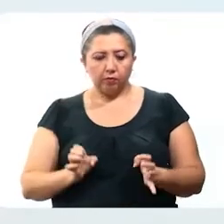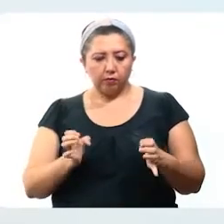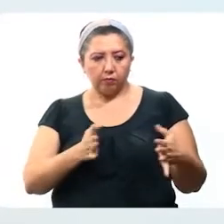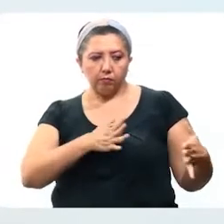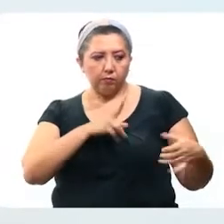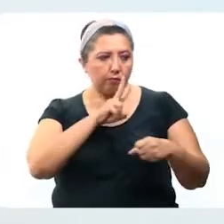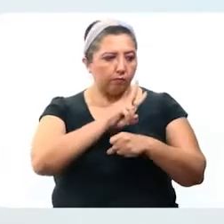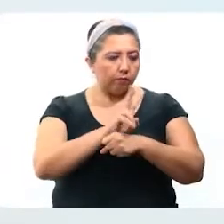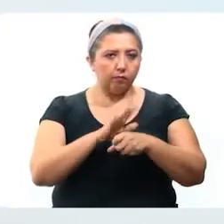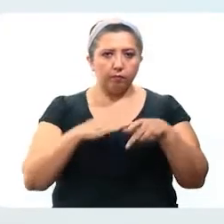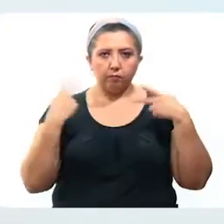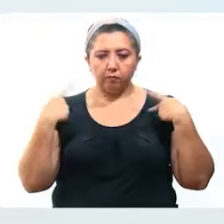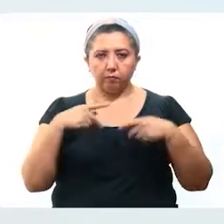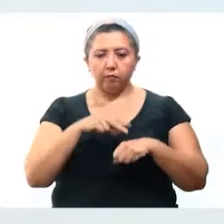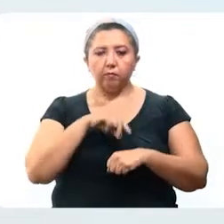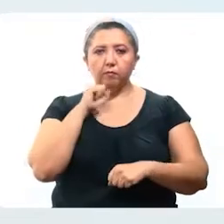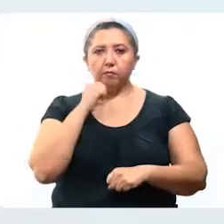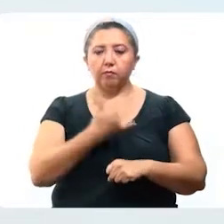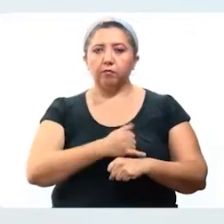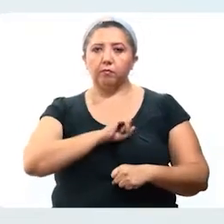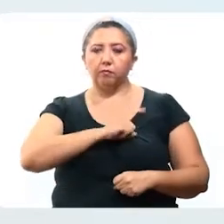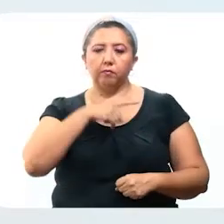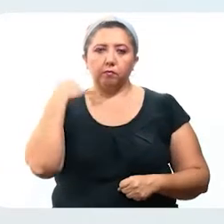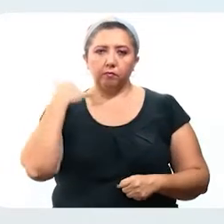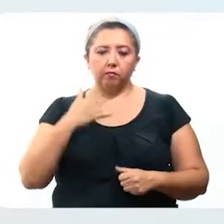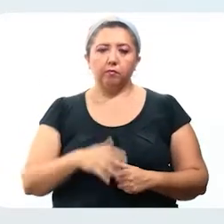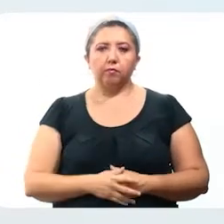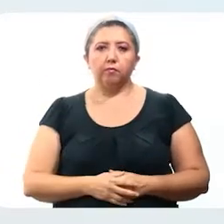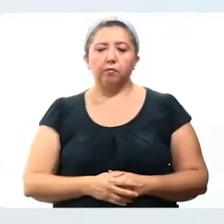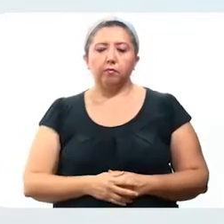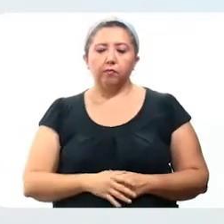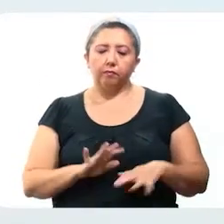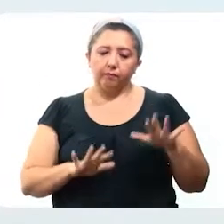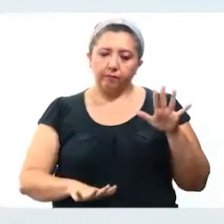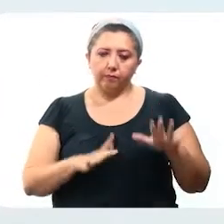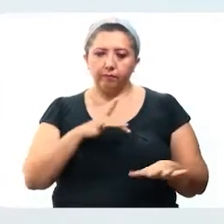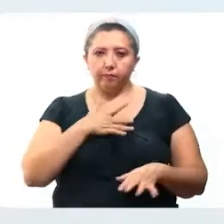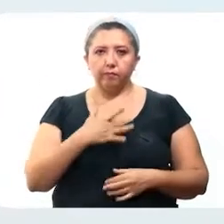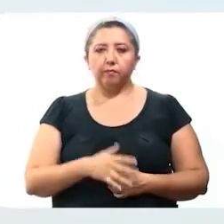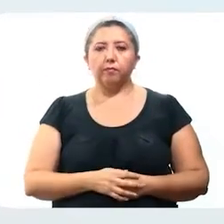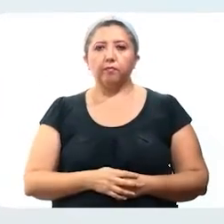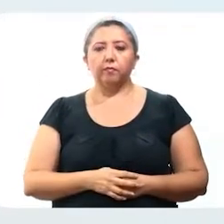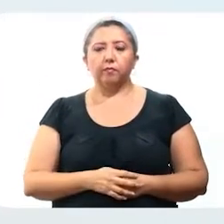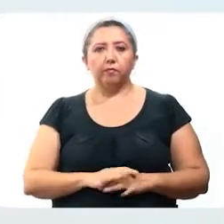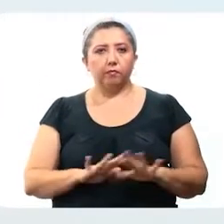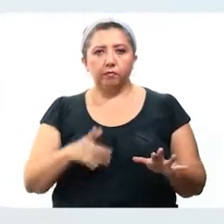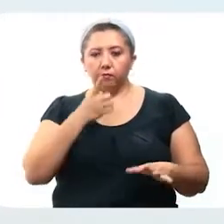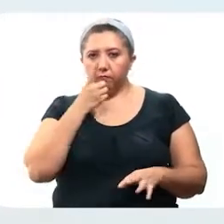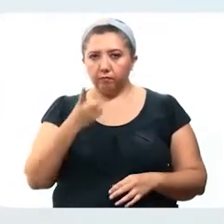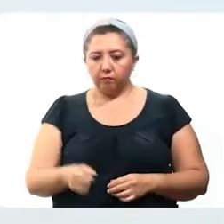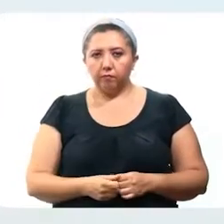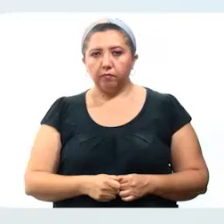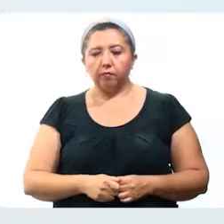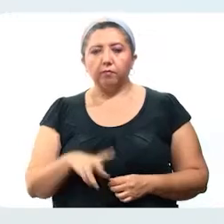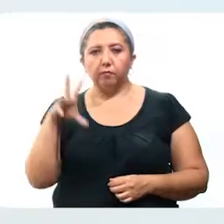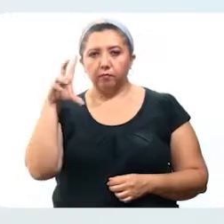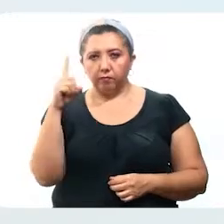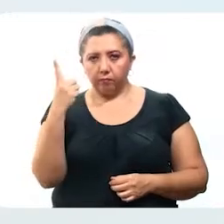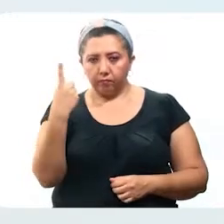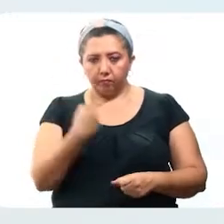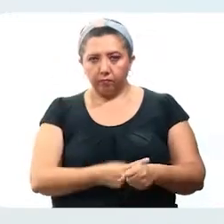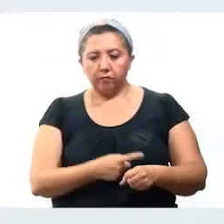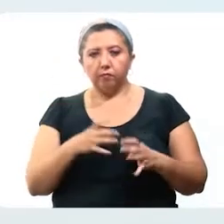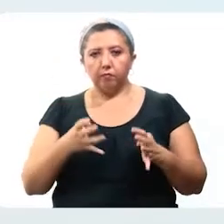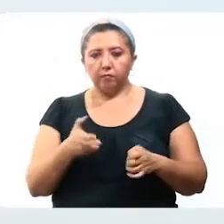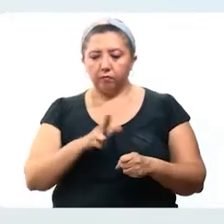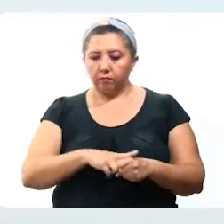estables, aislados, monitoreados por el personal médico de la Secretaría de Salud Yucatán. Presentan síntomas leves. Como ya se mencionó, 31 de los